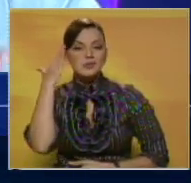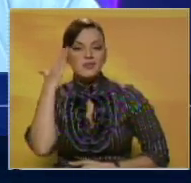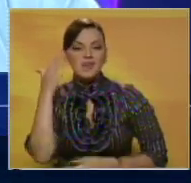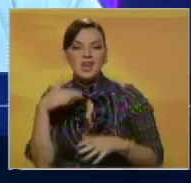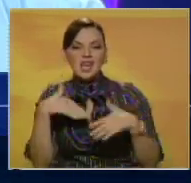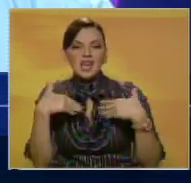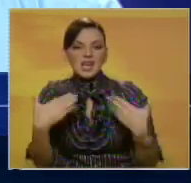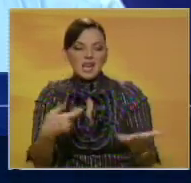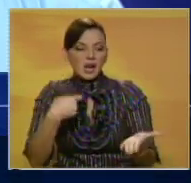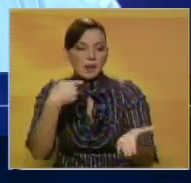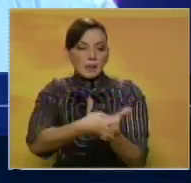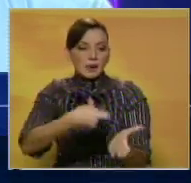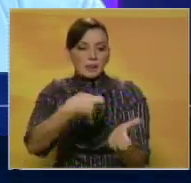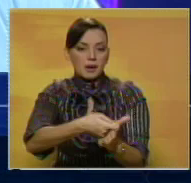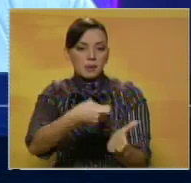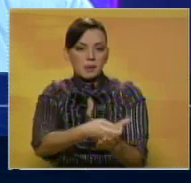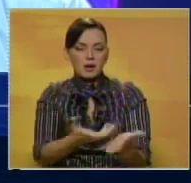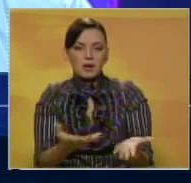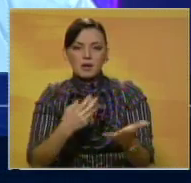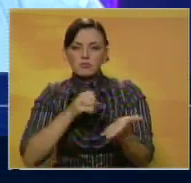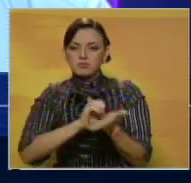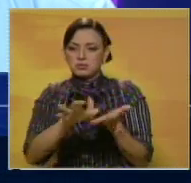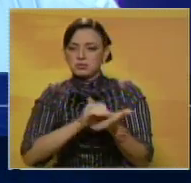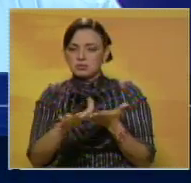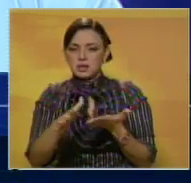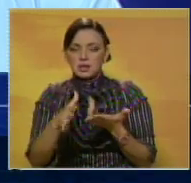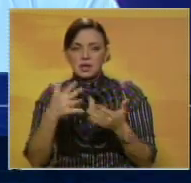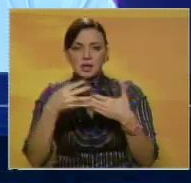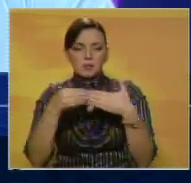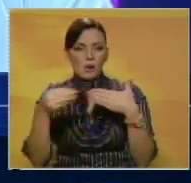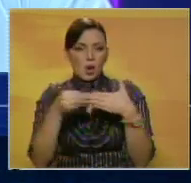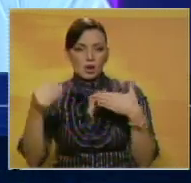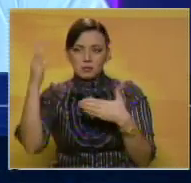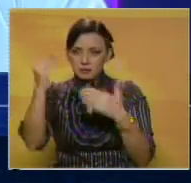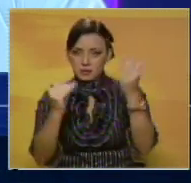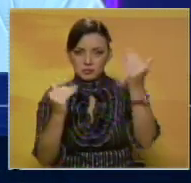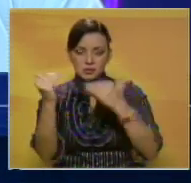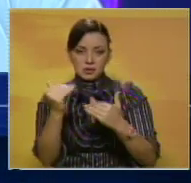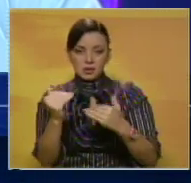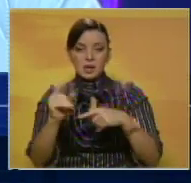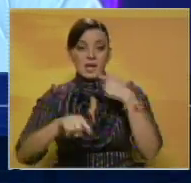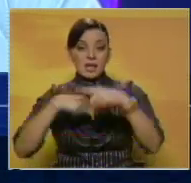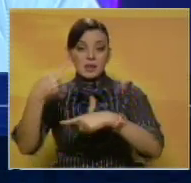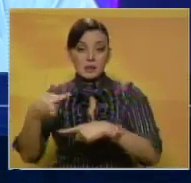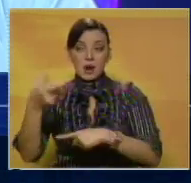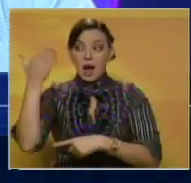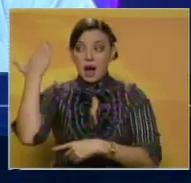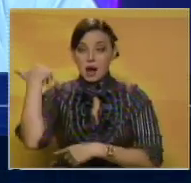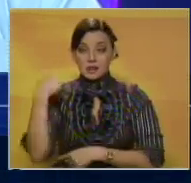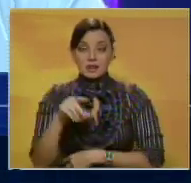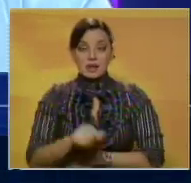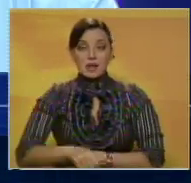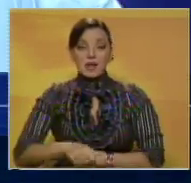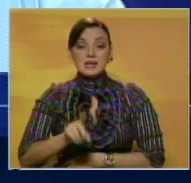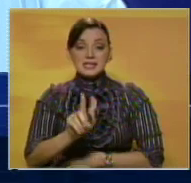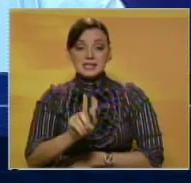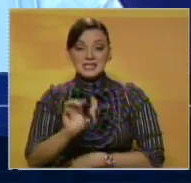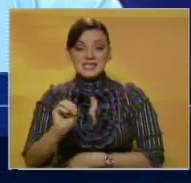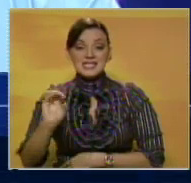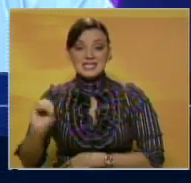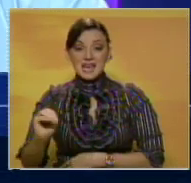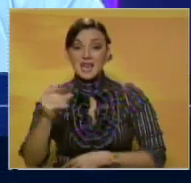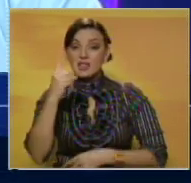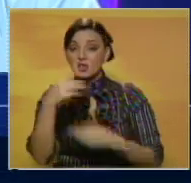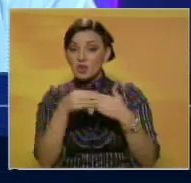millones de dólares que ingresaron en los últimos años en este país y por qué después de un petróleo a más de $100 durante